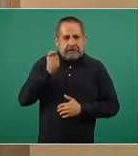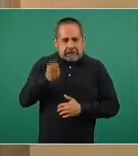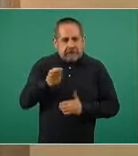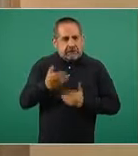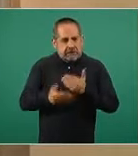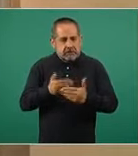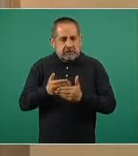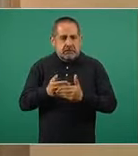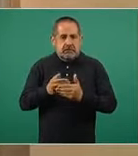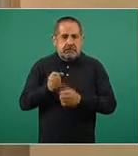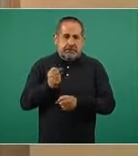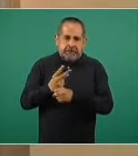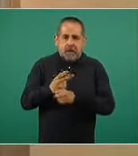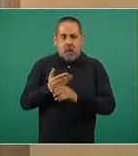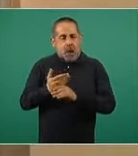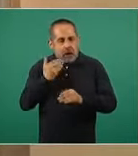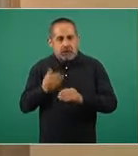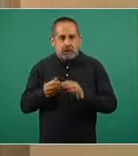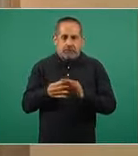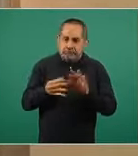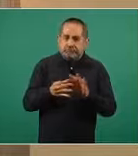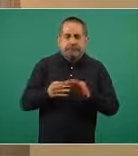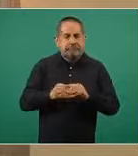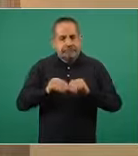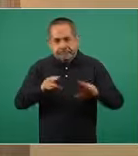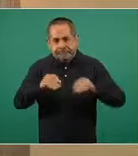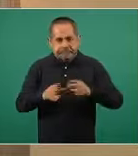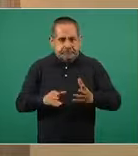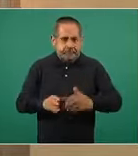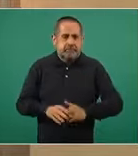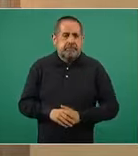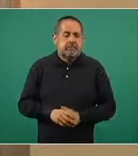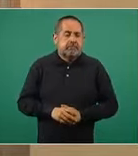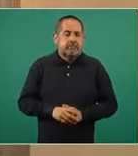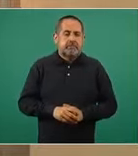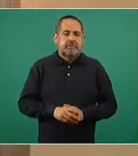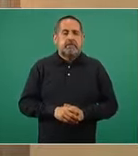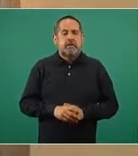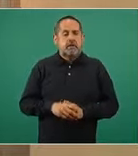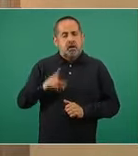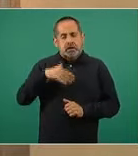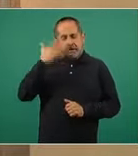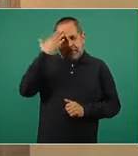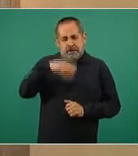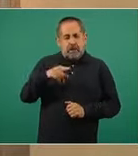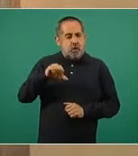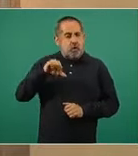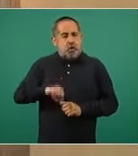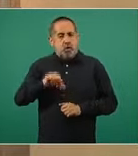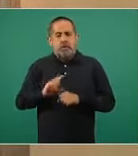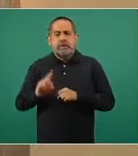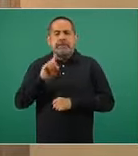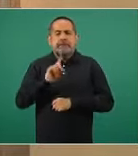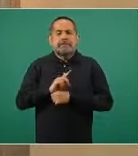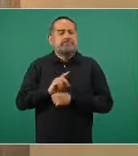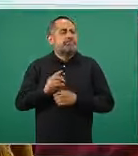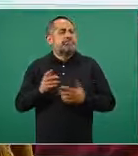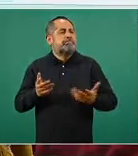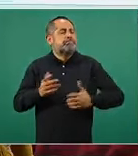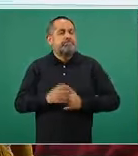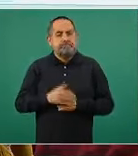de manera oportuna y veraz del reporte epidemiológico. Como pueden observar al día de hoy, pues